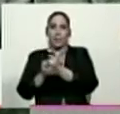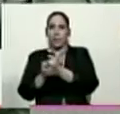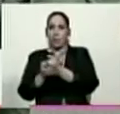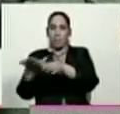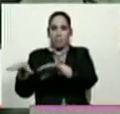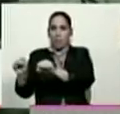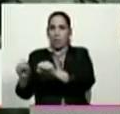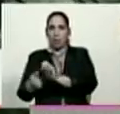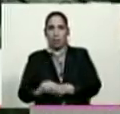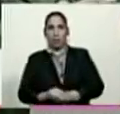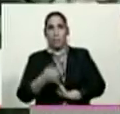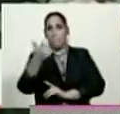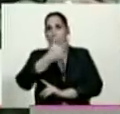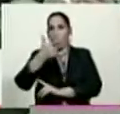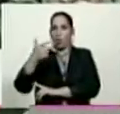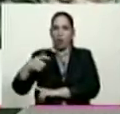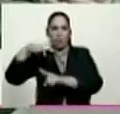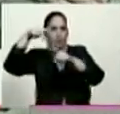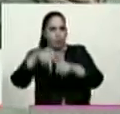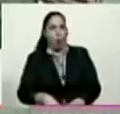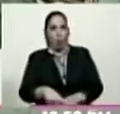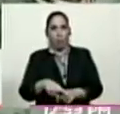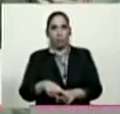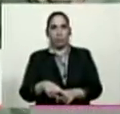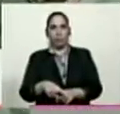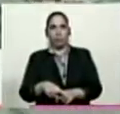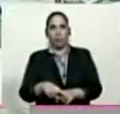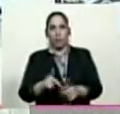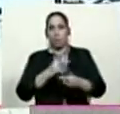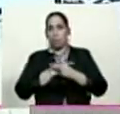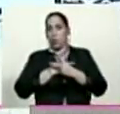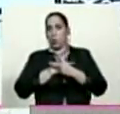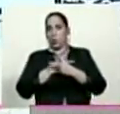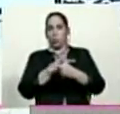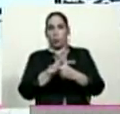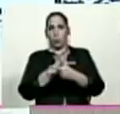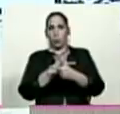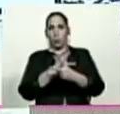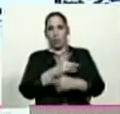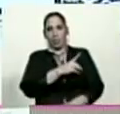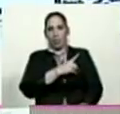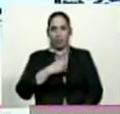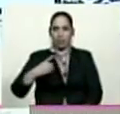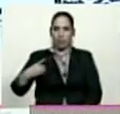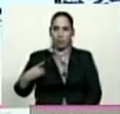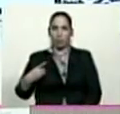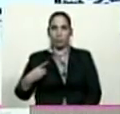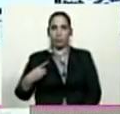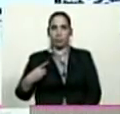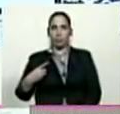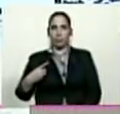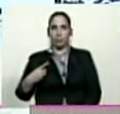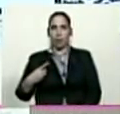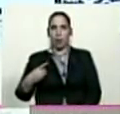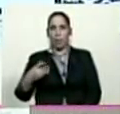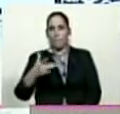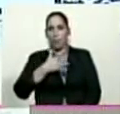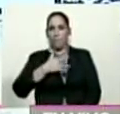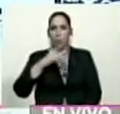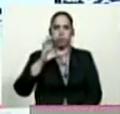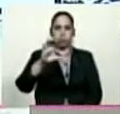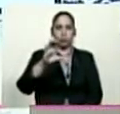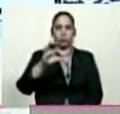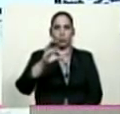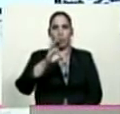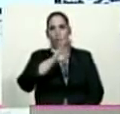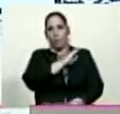es buscar derrotar la voluntad, el deseo, el patriotismo y la fuerza de